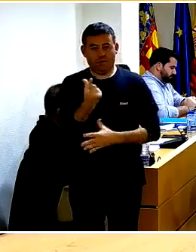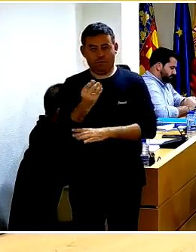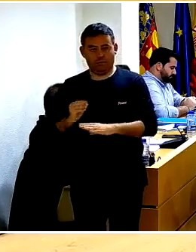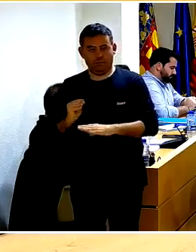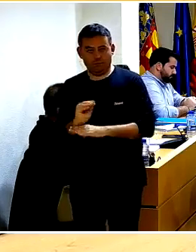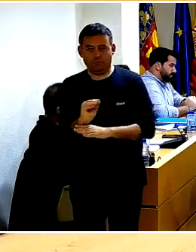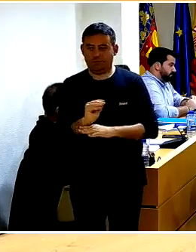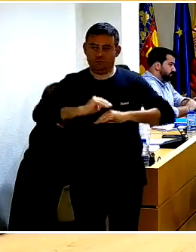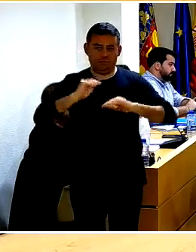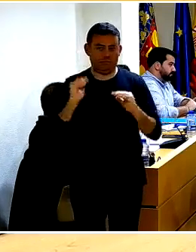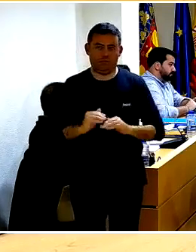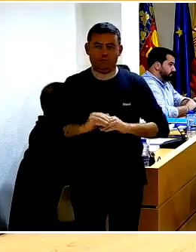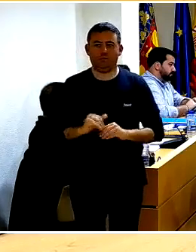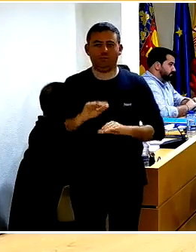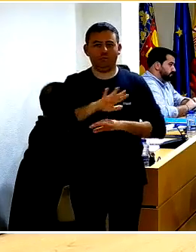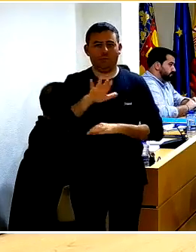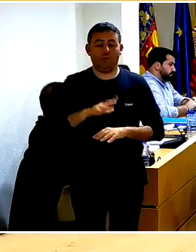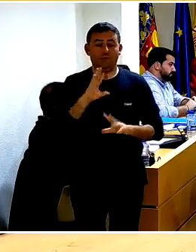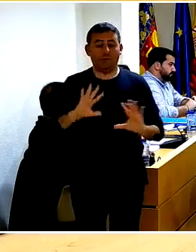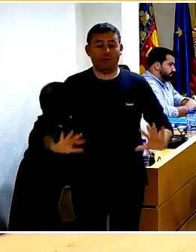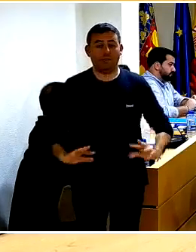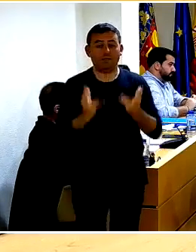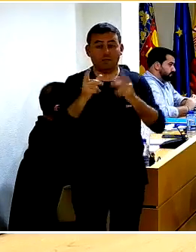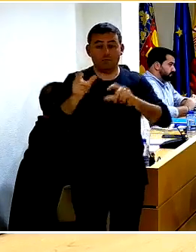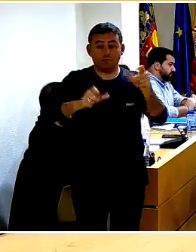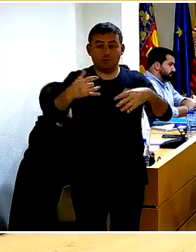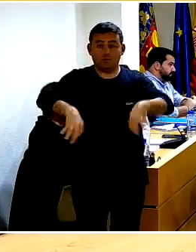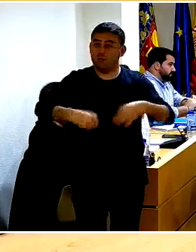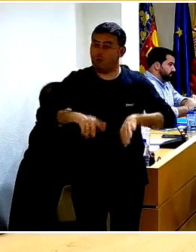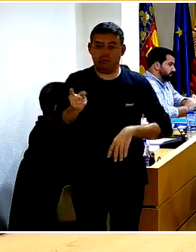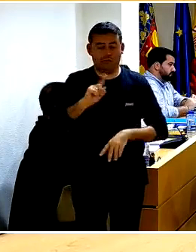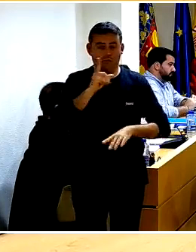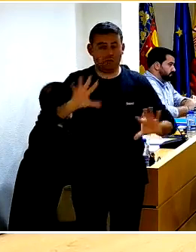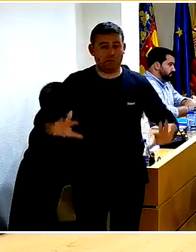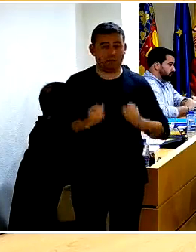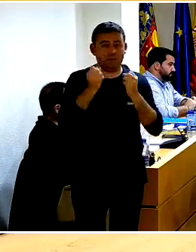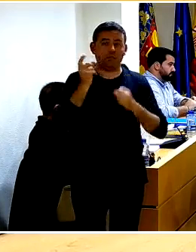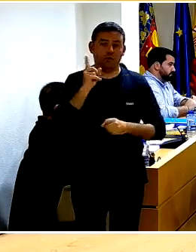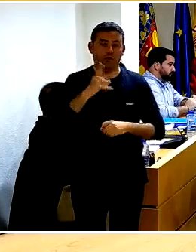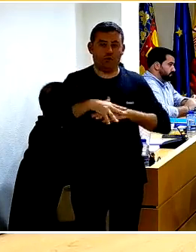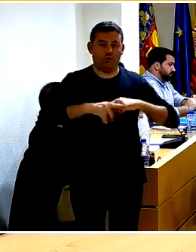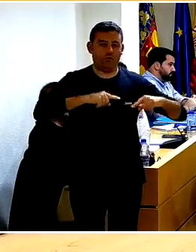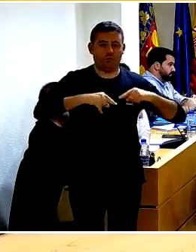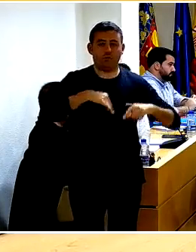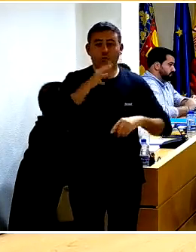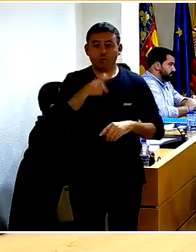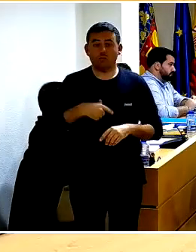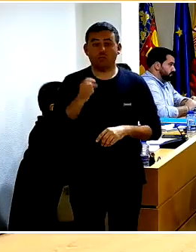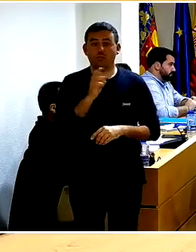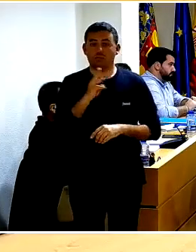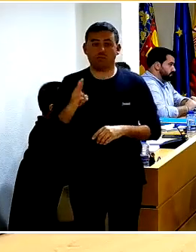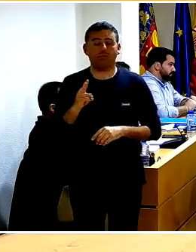rescatan son los propios componentes del equipo de gobierno. Por lo tanto, nuestro voto va a ser negativo. Vale, muchas